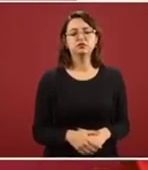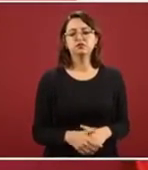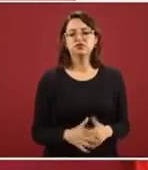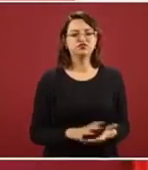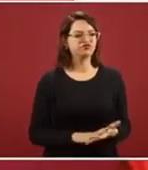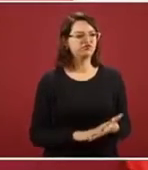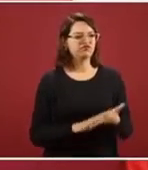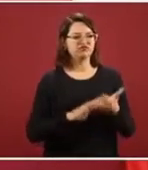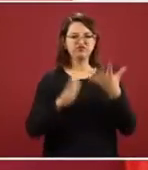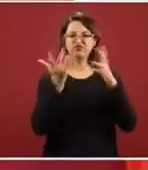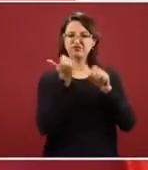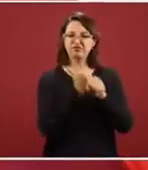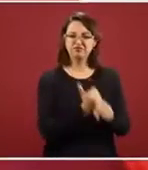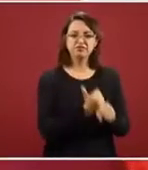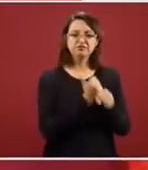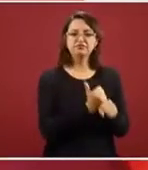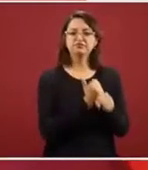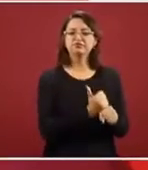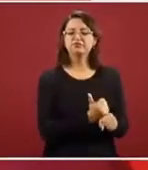violencia,